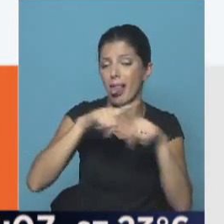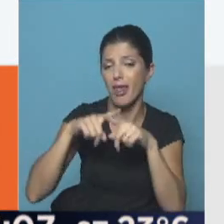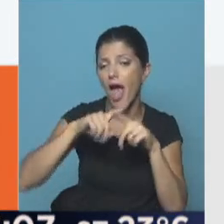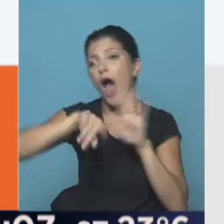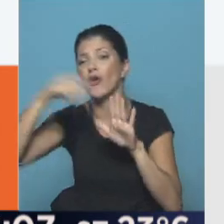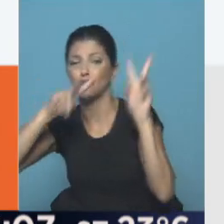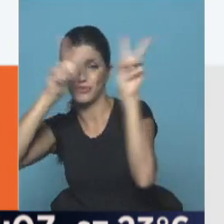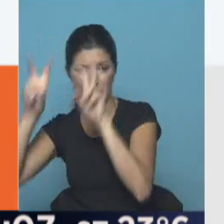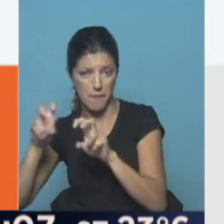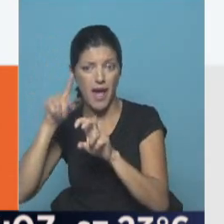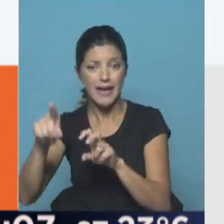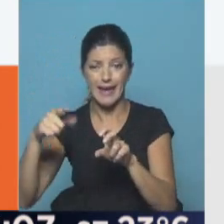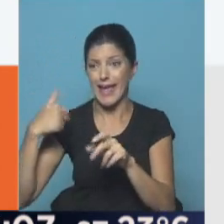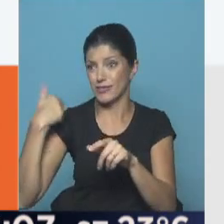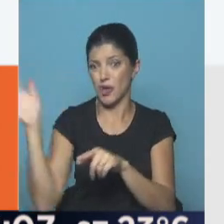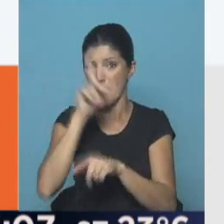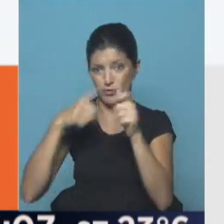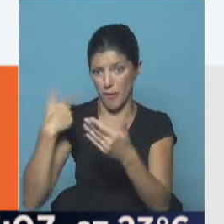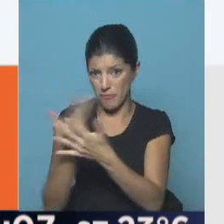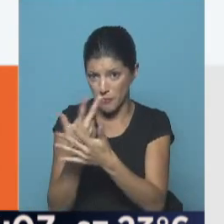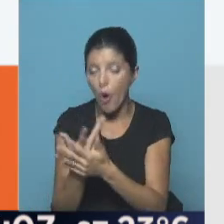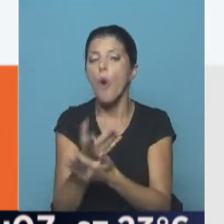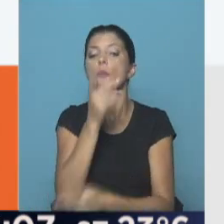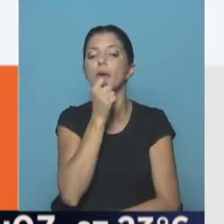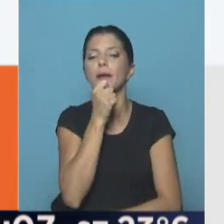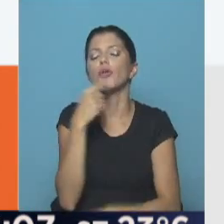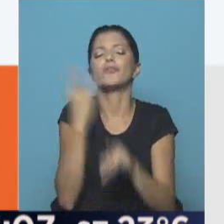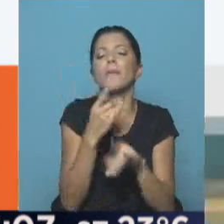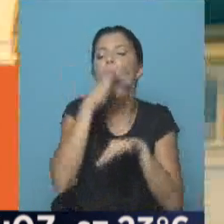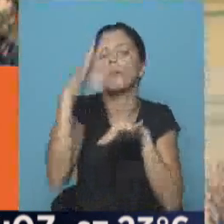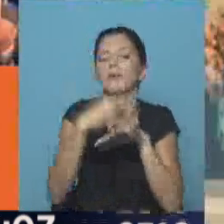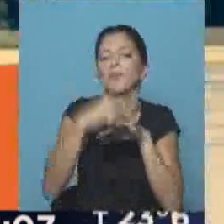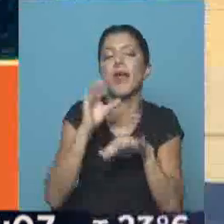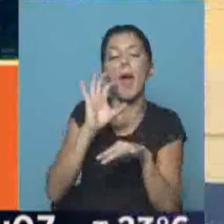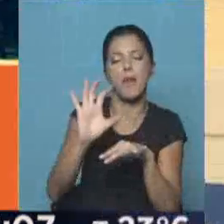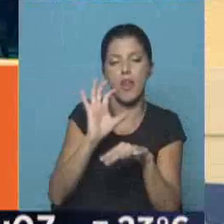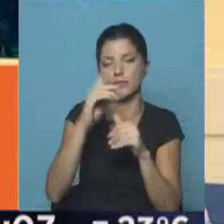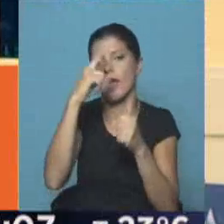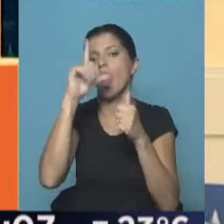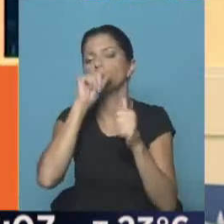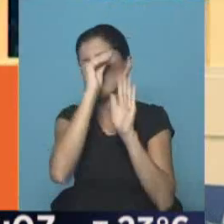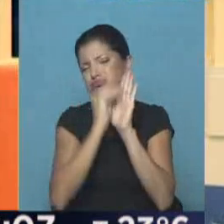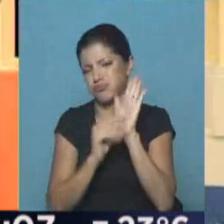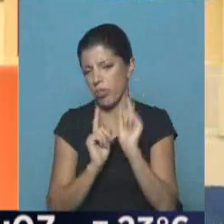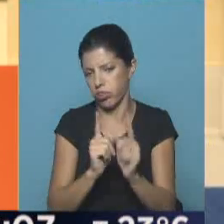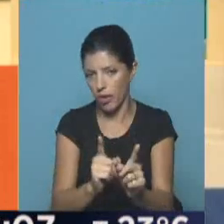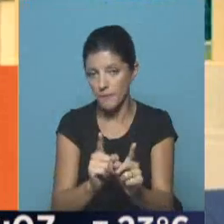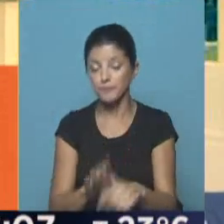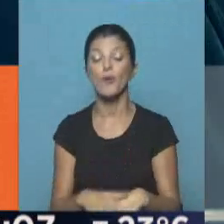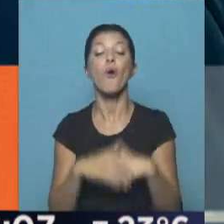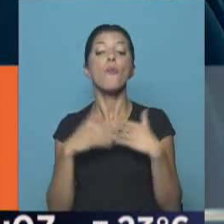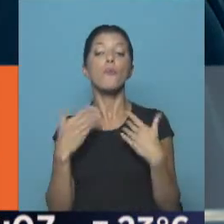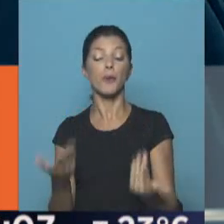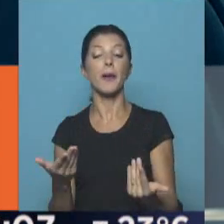que afectan a gran parte de la humanidad, con su particular mix de promesas y amenazas. Quizás la razón esté